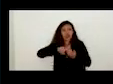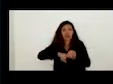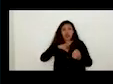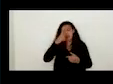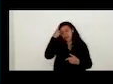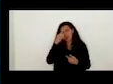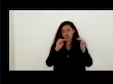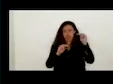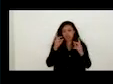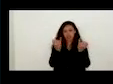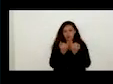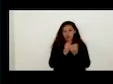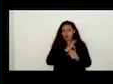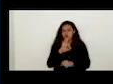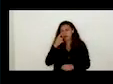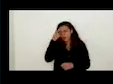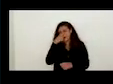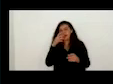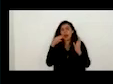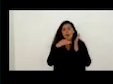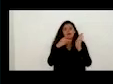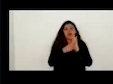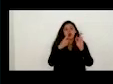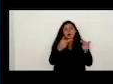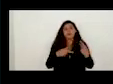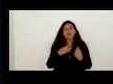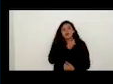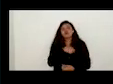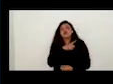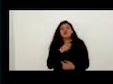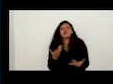proporción del método del plato saludable?